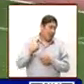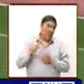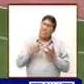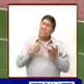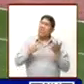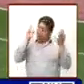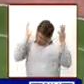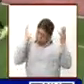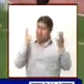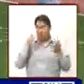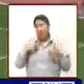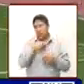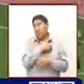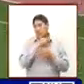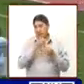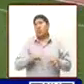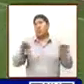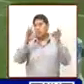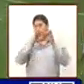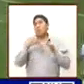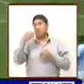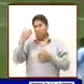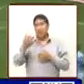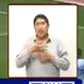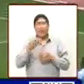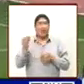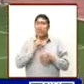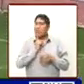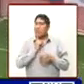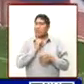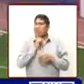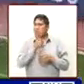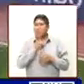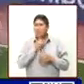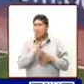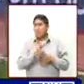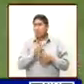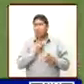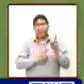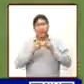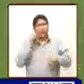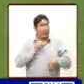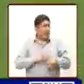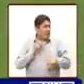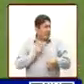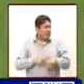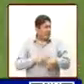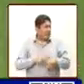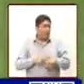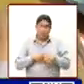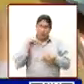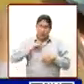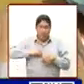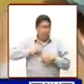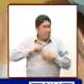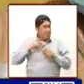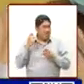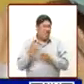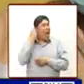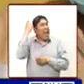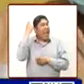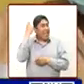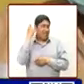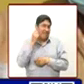son importantes ahí arriba. Y bueno, seguramente cualquier rato nos hacen ganar también partidos. Así que